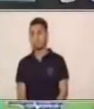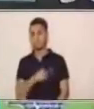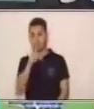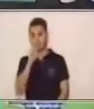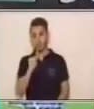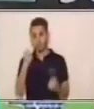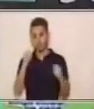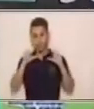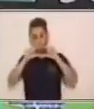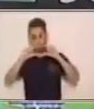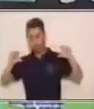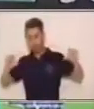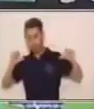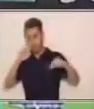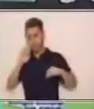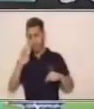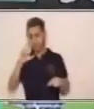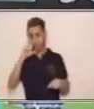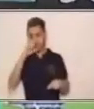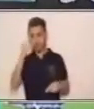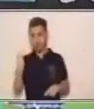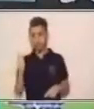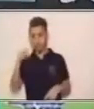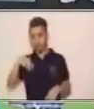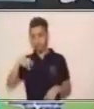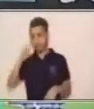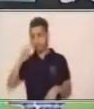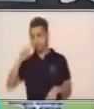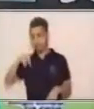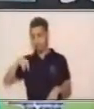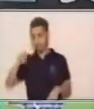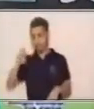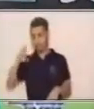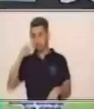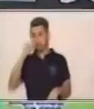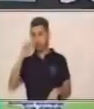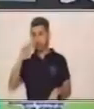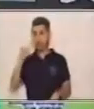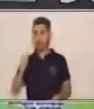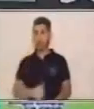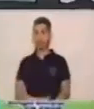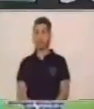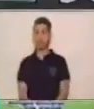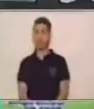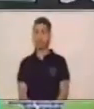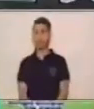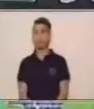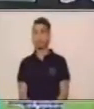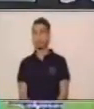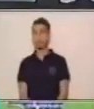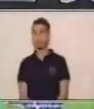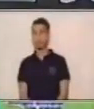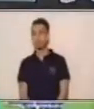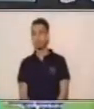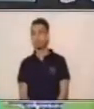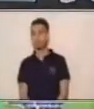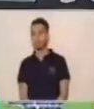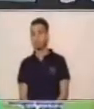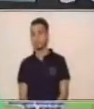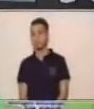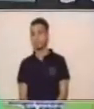recta numérica y que no te salga tan torcida, ¿verdad? Si no tienes regla en casa. Muy bien, vamos a continuar